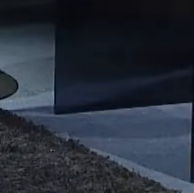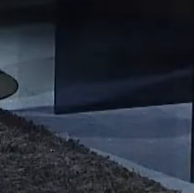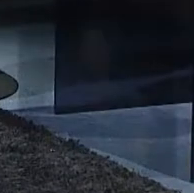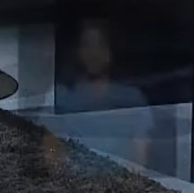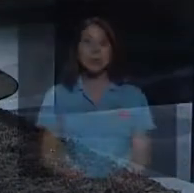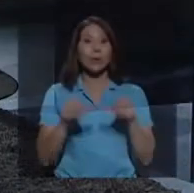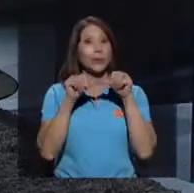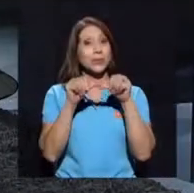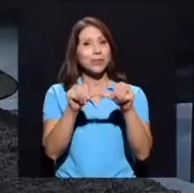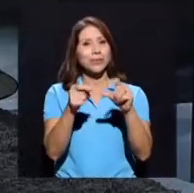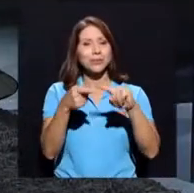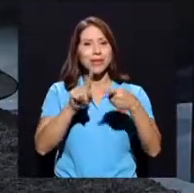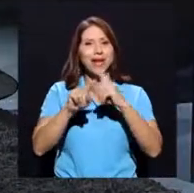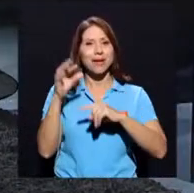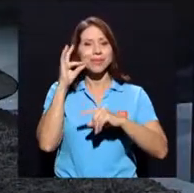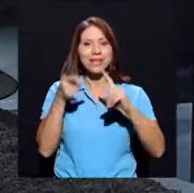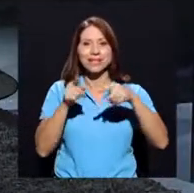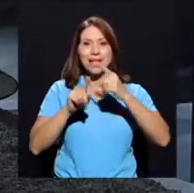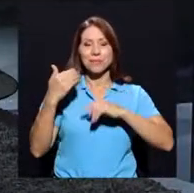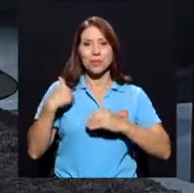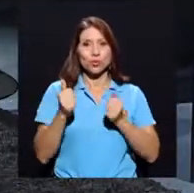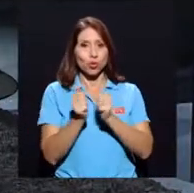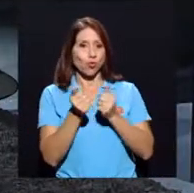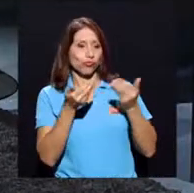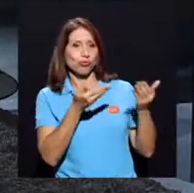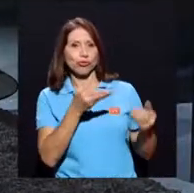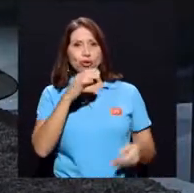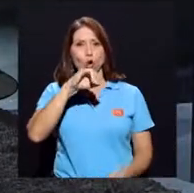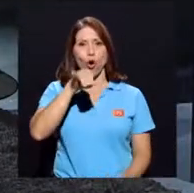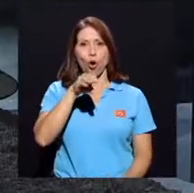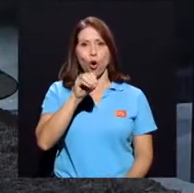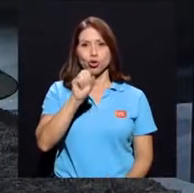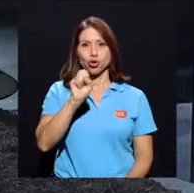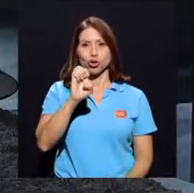continuamos amigas y amigos con 12 rafael brenes